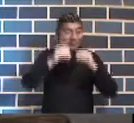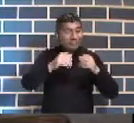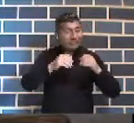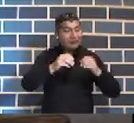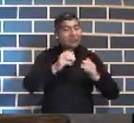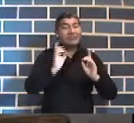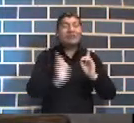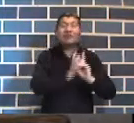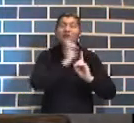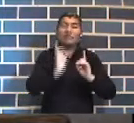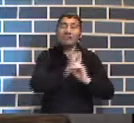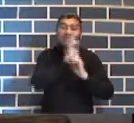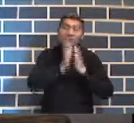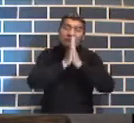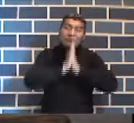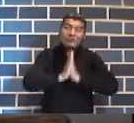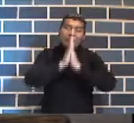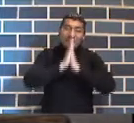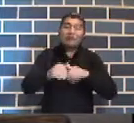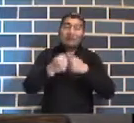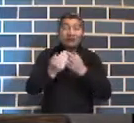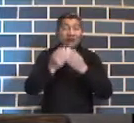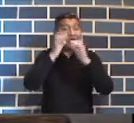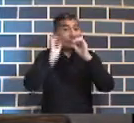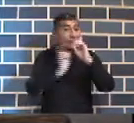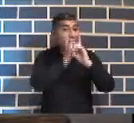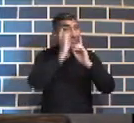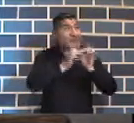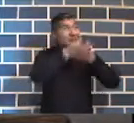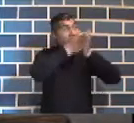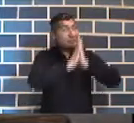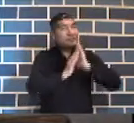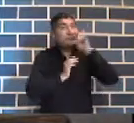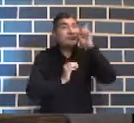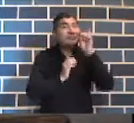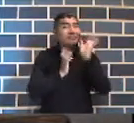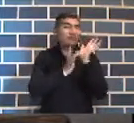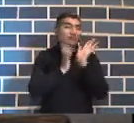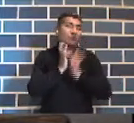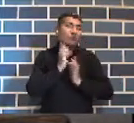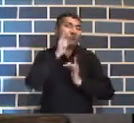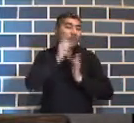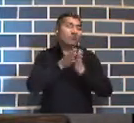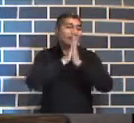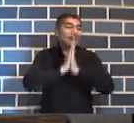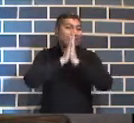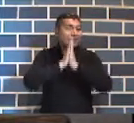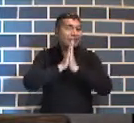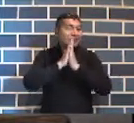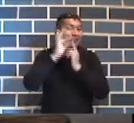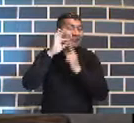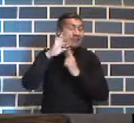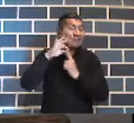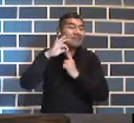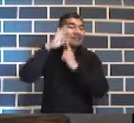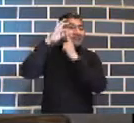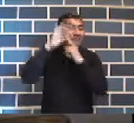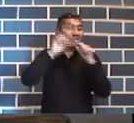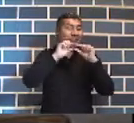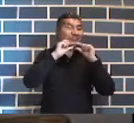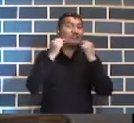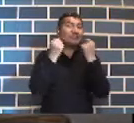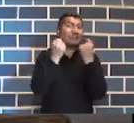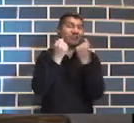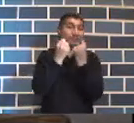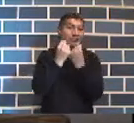a orar así como los discípulos le piden a jesús una oración distintiva propia del grupo